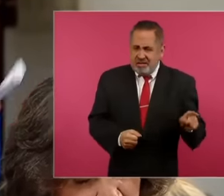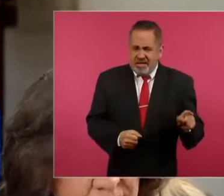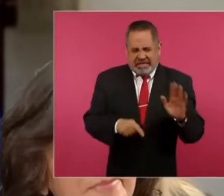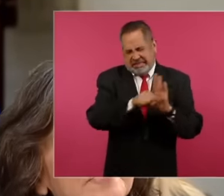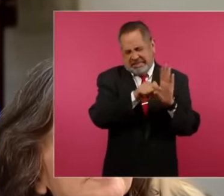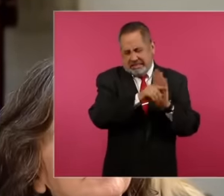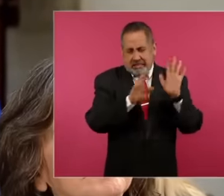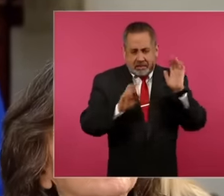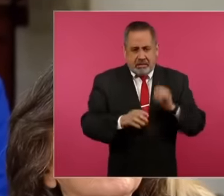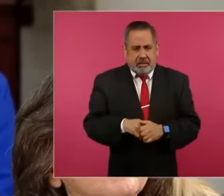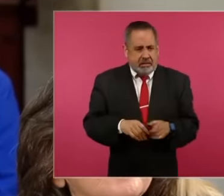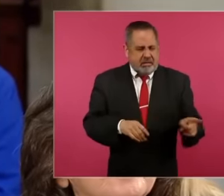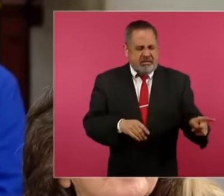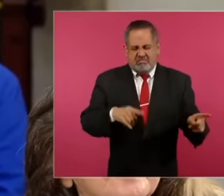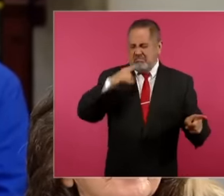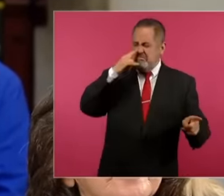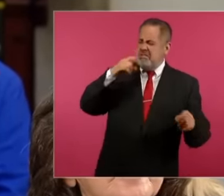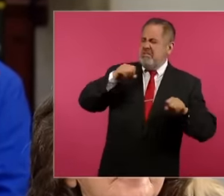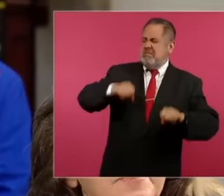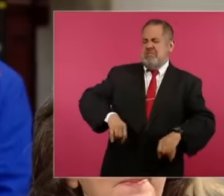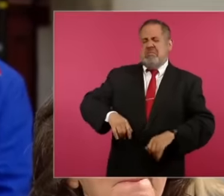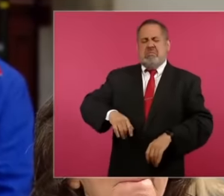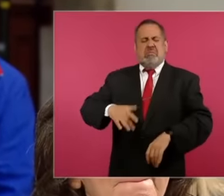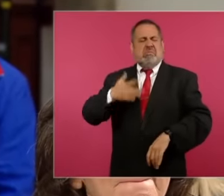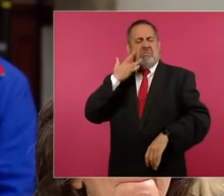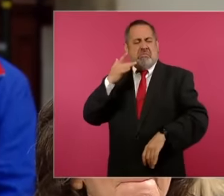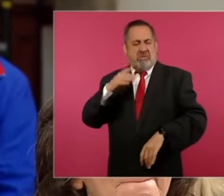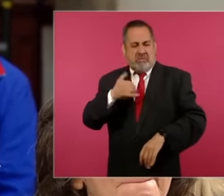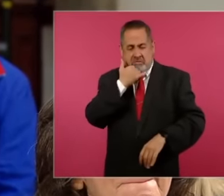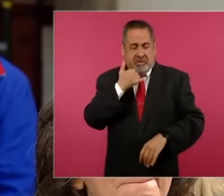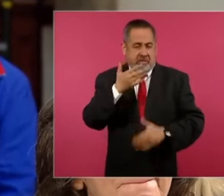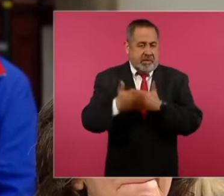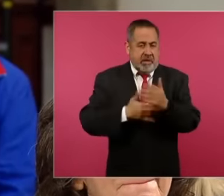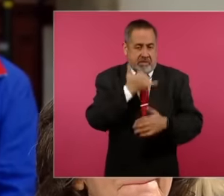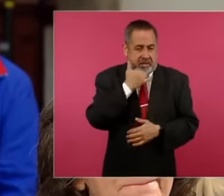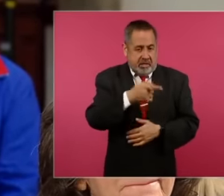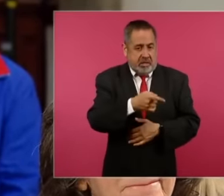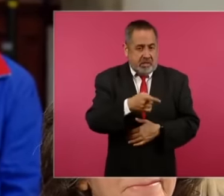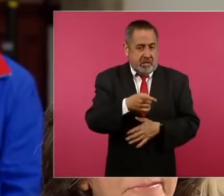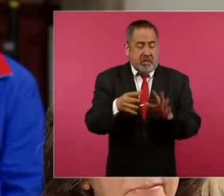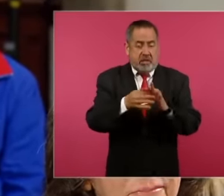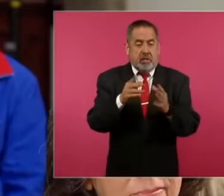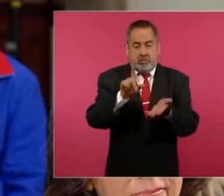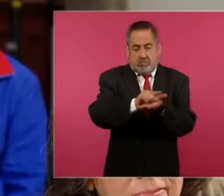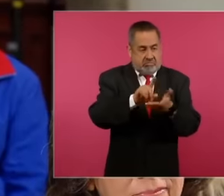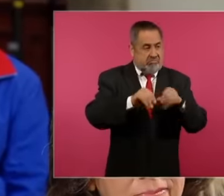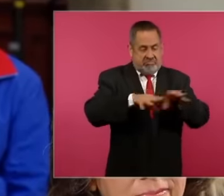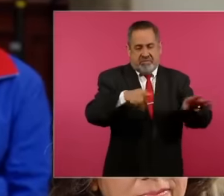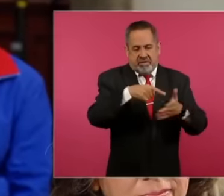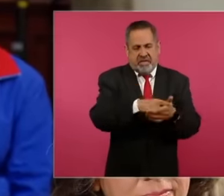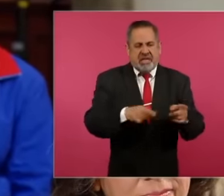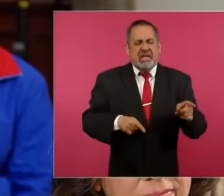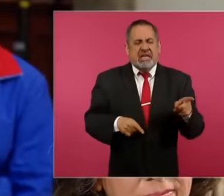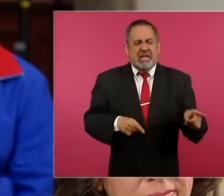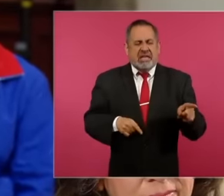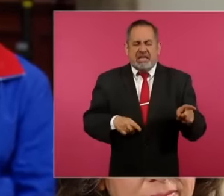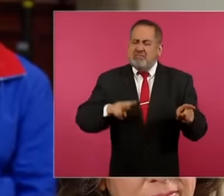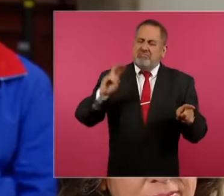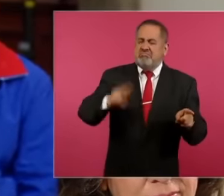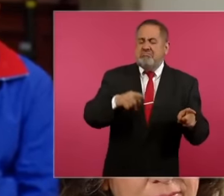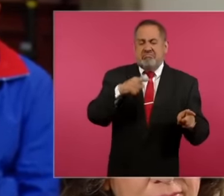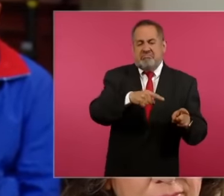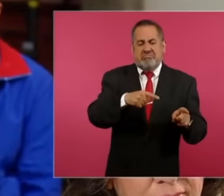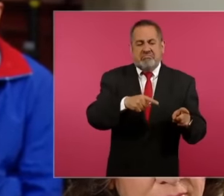no solamente es un altanero, y es un, perdón, presidente, pero esto incluso en las redes sale, es